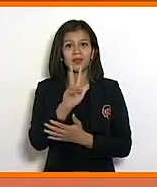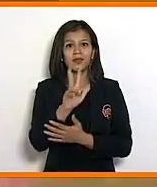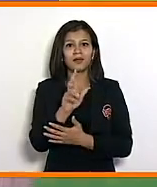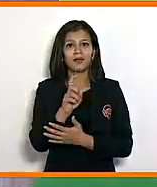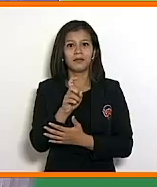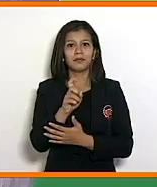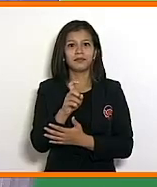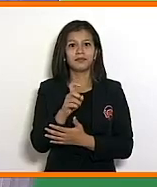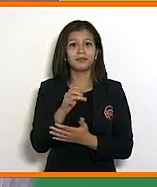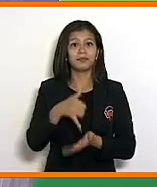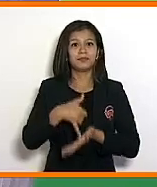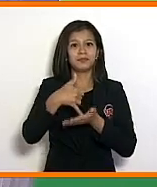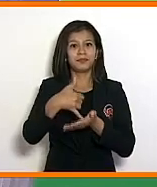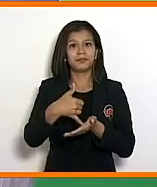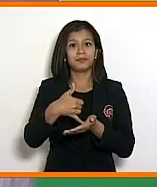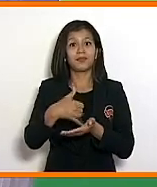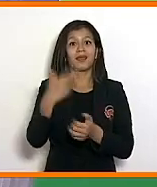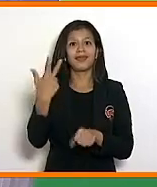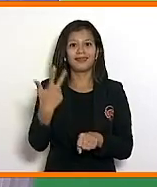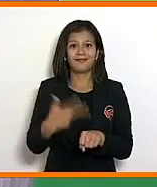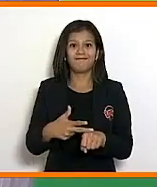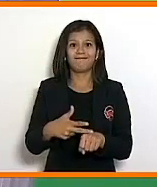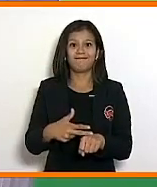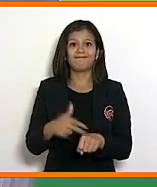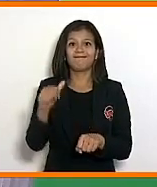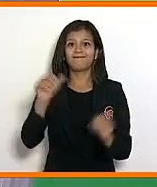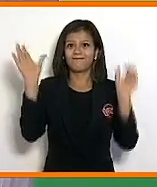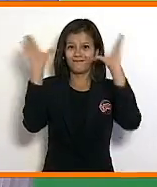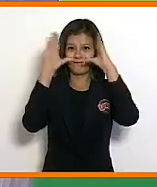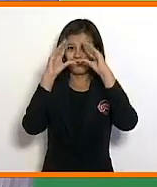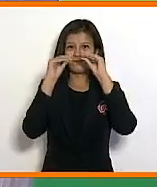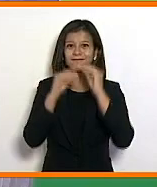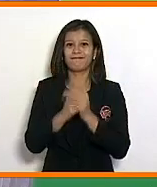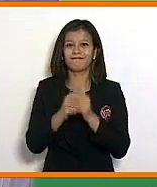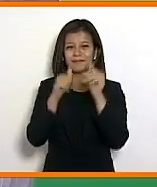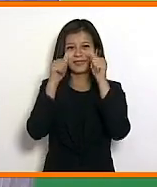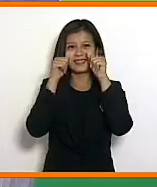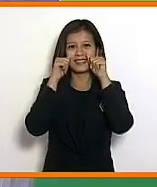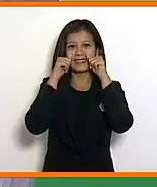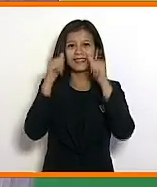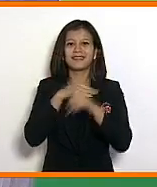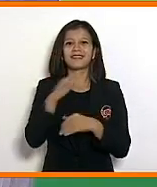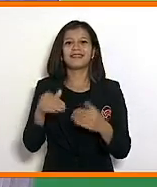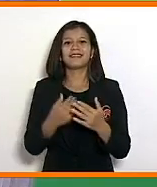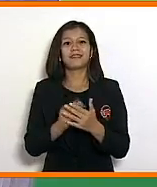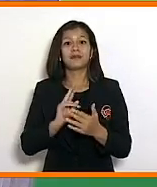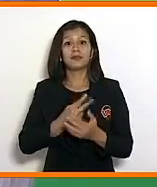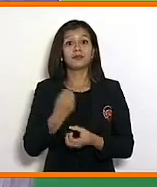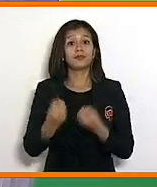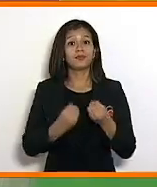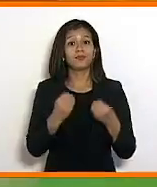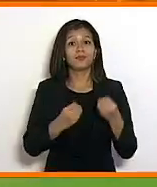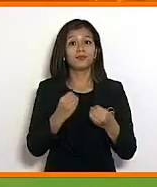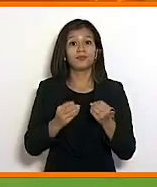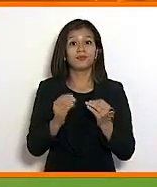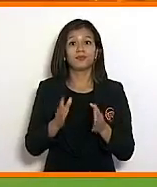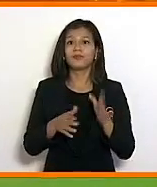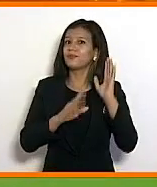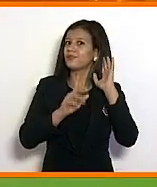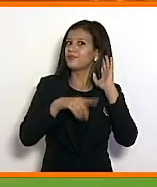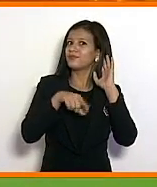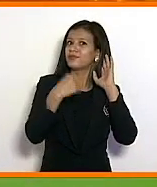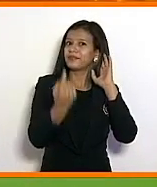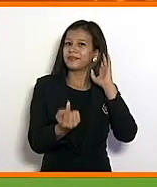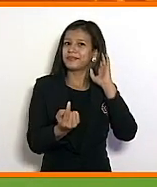3X, tu premio en Diaria se multiplica por 3 esta linda noche. Atentos a todos nuestros jugadores más uno, mucha suerte, conoceremos el